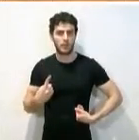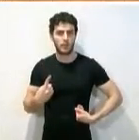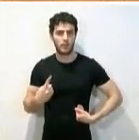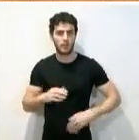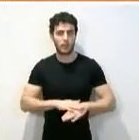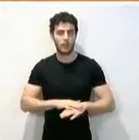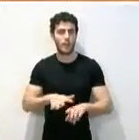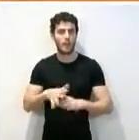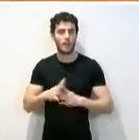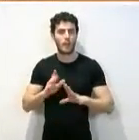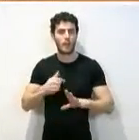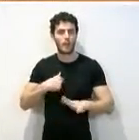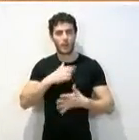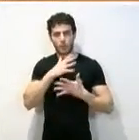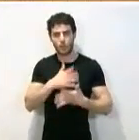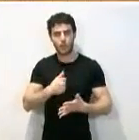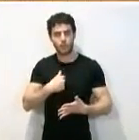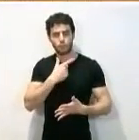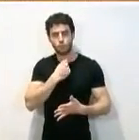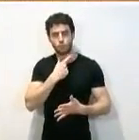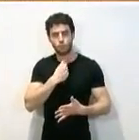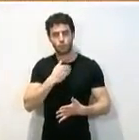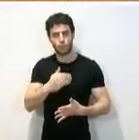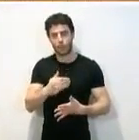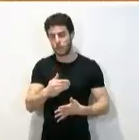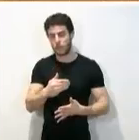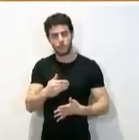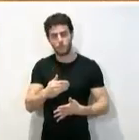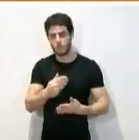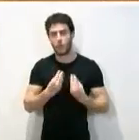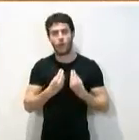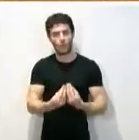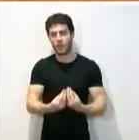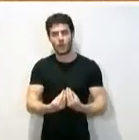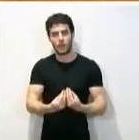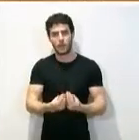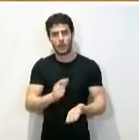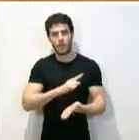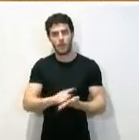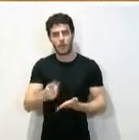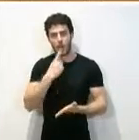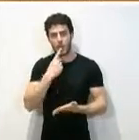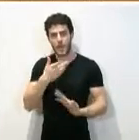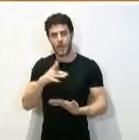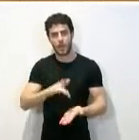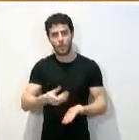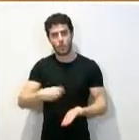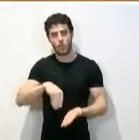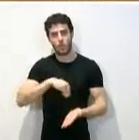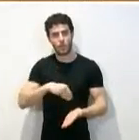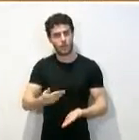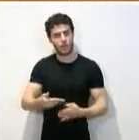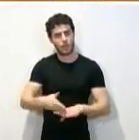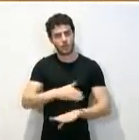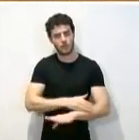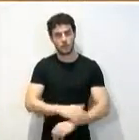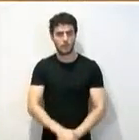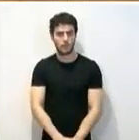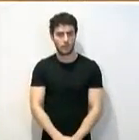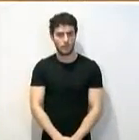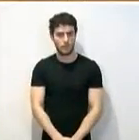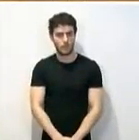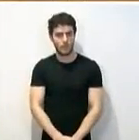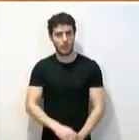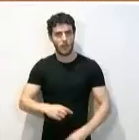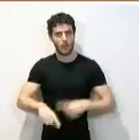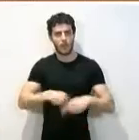pero en este momento me gustaría estar de todo menos sola, decía en un mensaje tan solo unos días antes de la fatalidad. La familia que